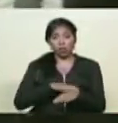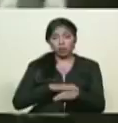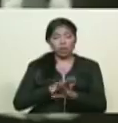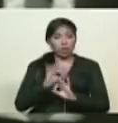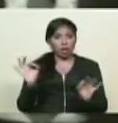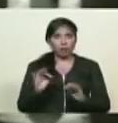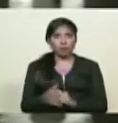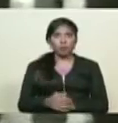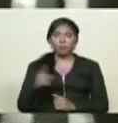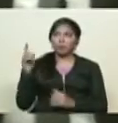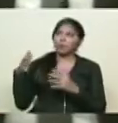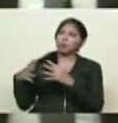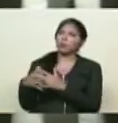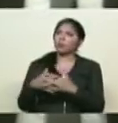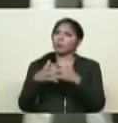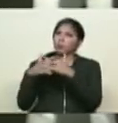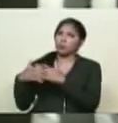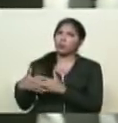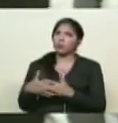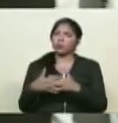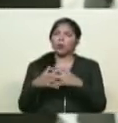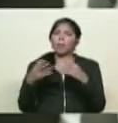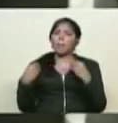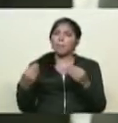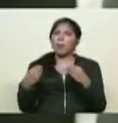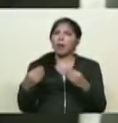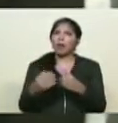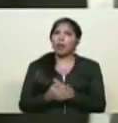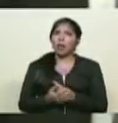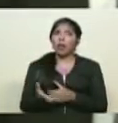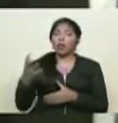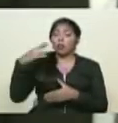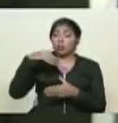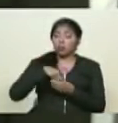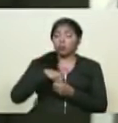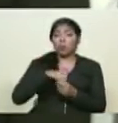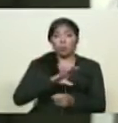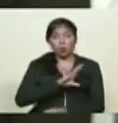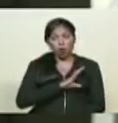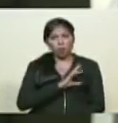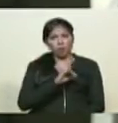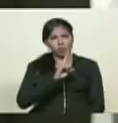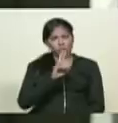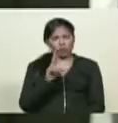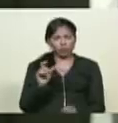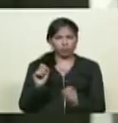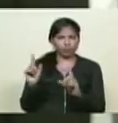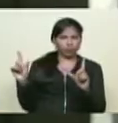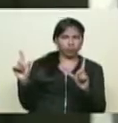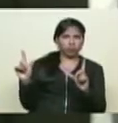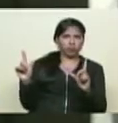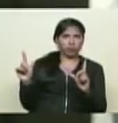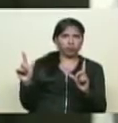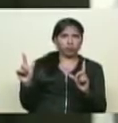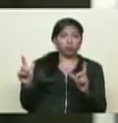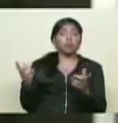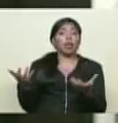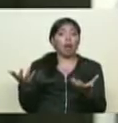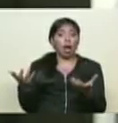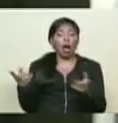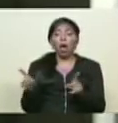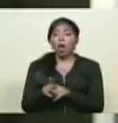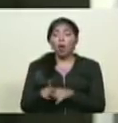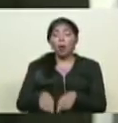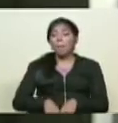de unidos de américa para tratar los asuntos internos nuestra nación se trata de una clara violación